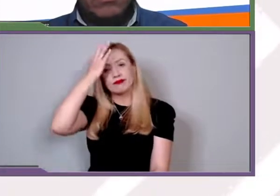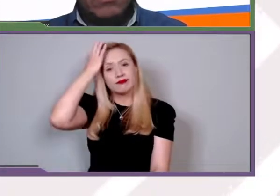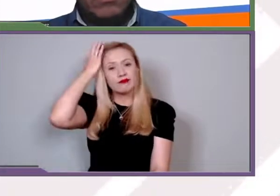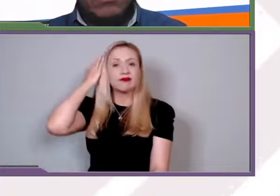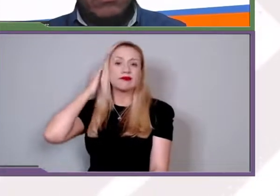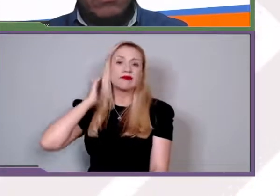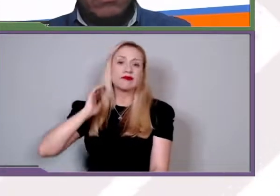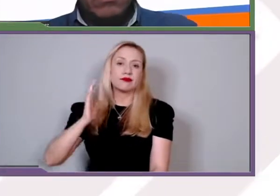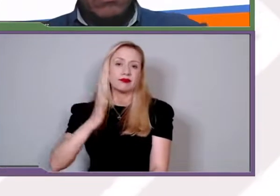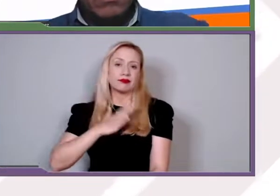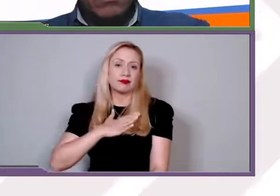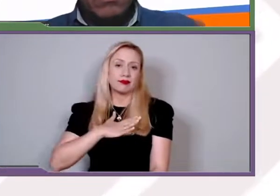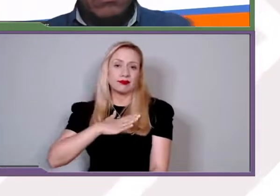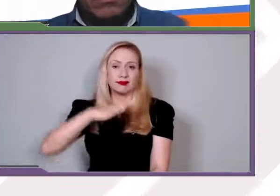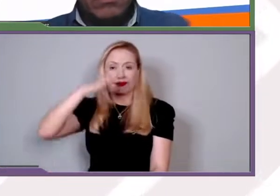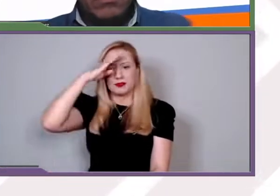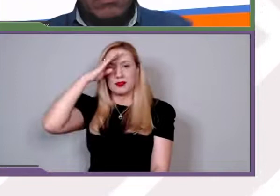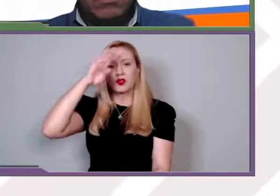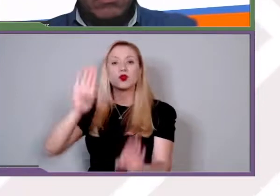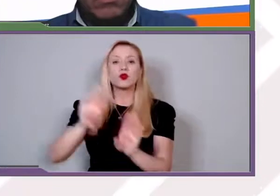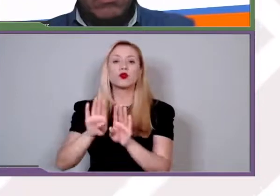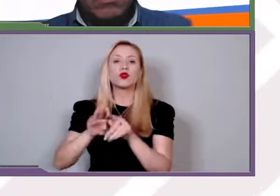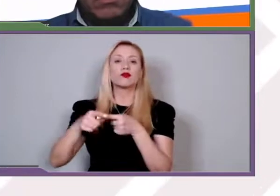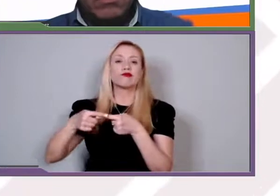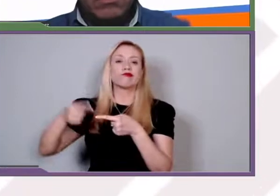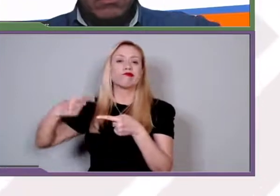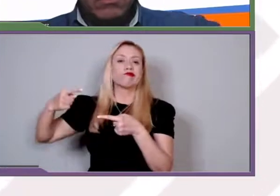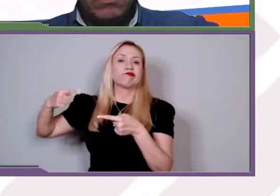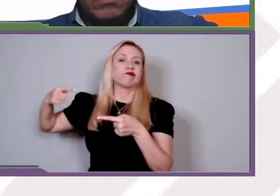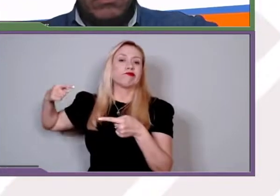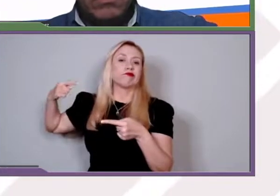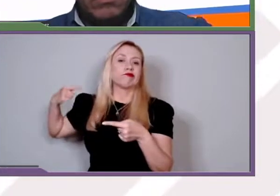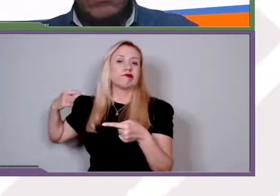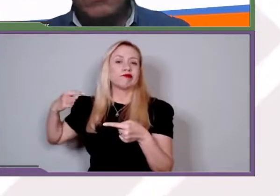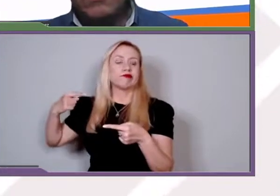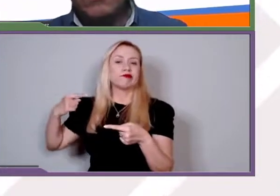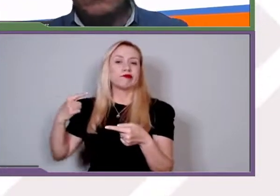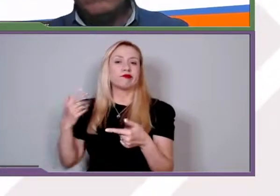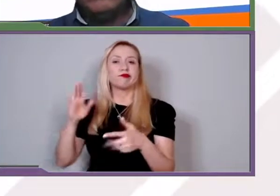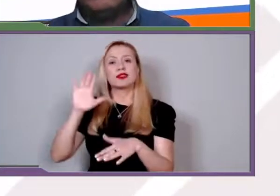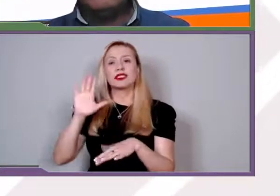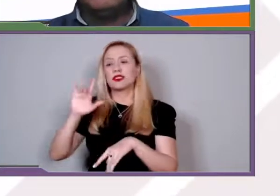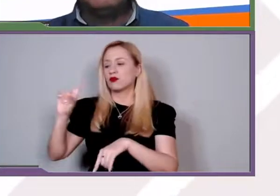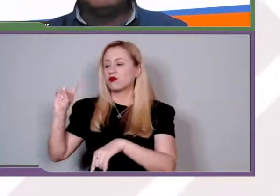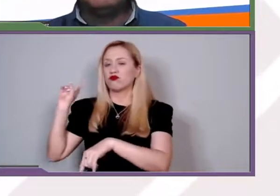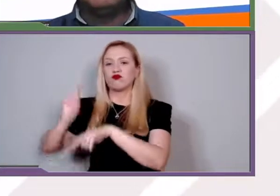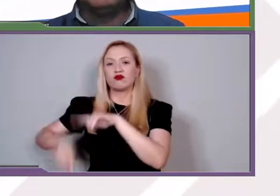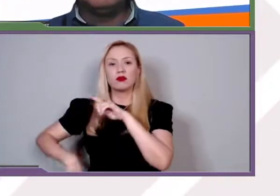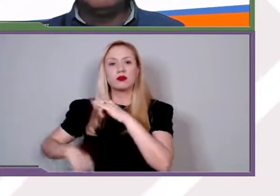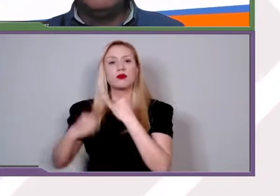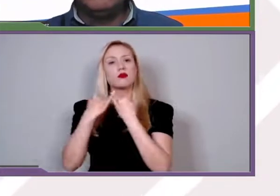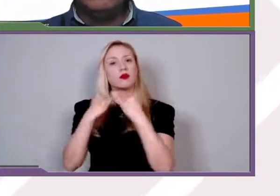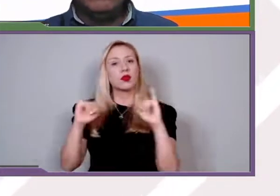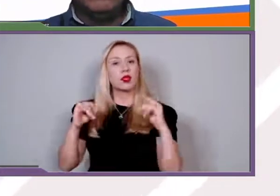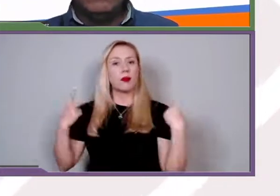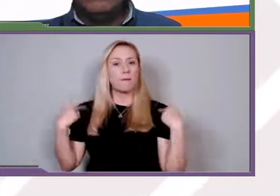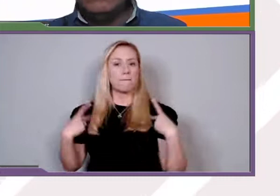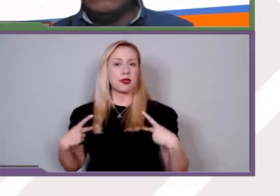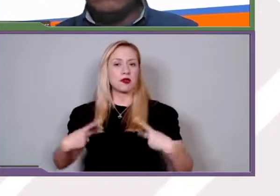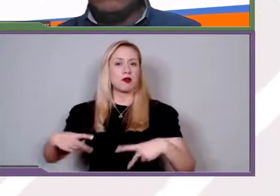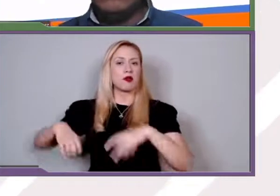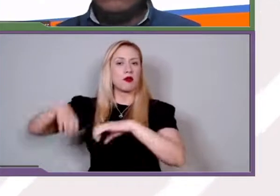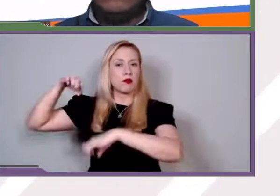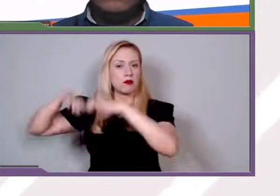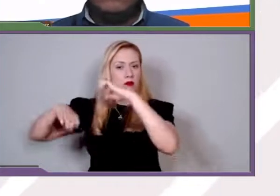bajo mi consideración, es un retroceso, porque sería quitarle autonomía a las personas mayores, que